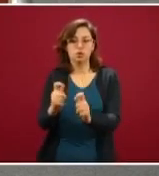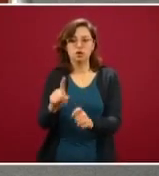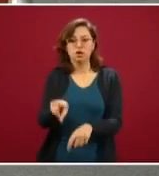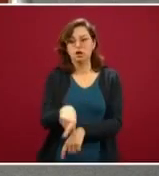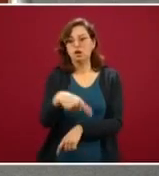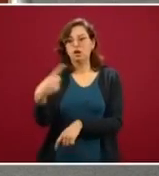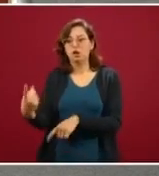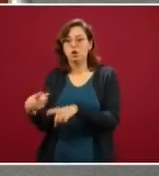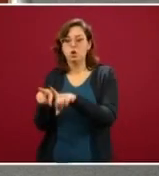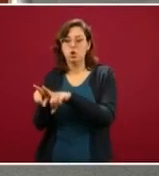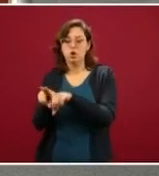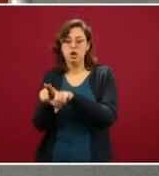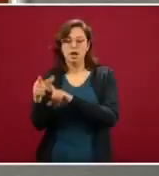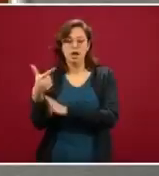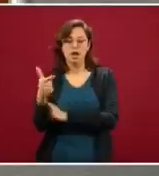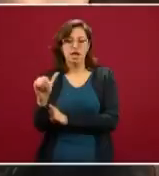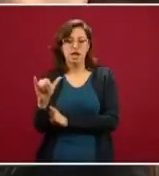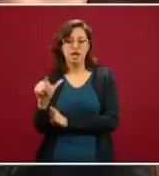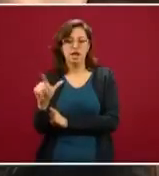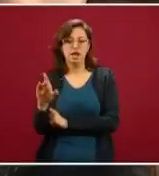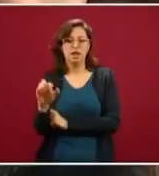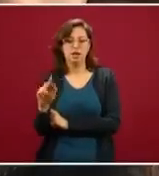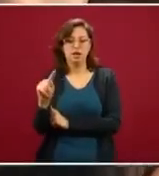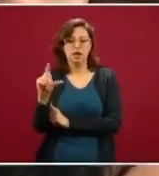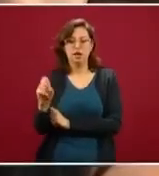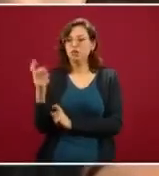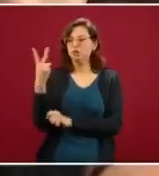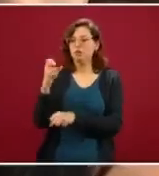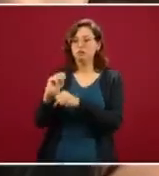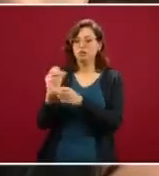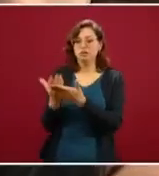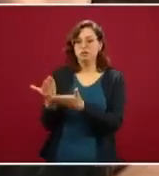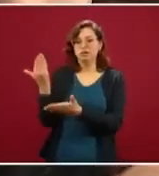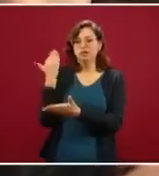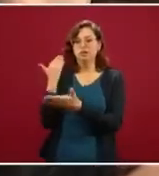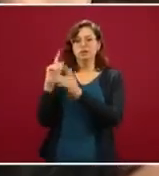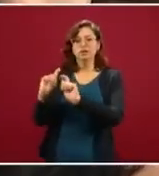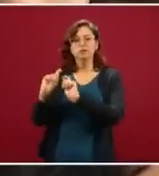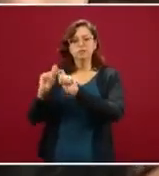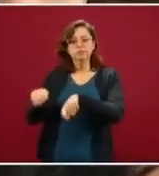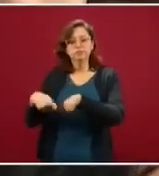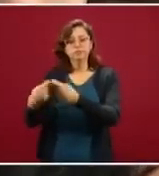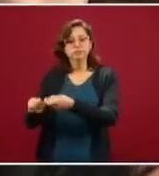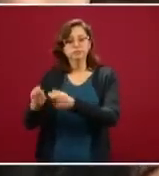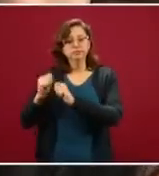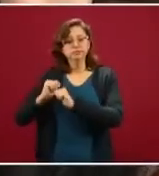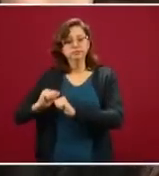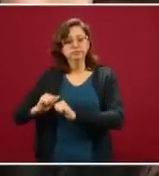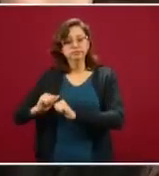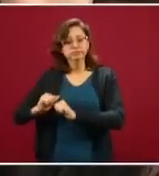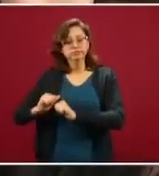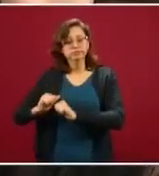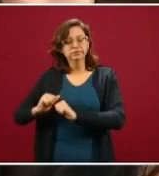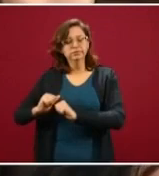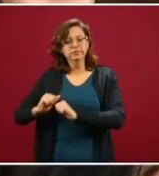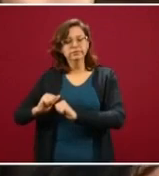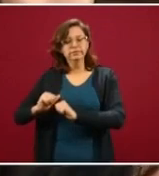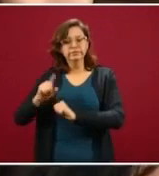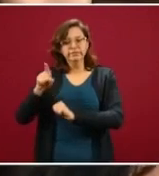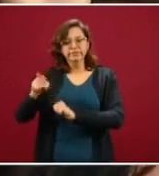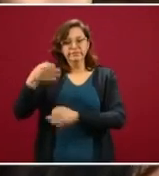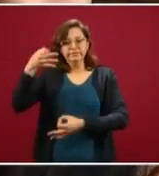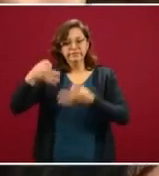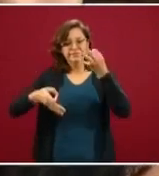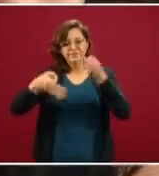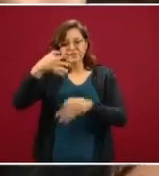y el hermano Gilberto, hace 2 semanas lo acaban de nombrar, lo ratificaron como